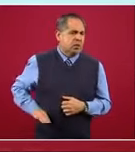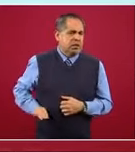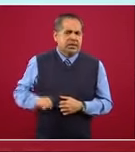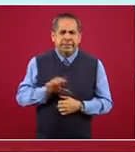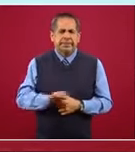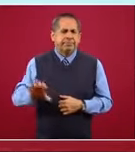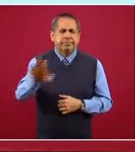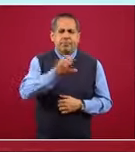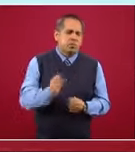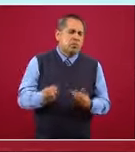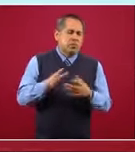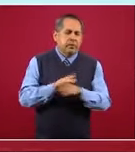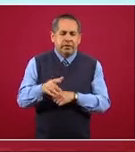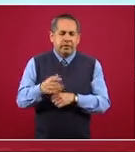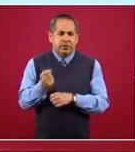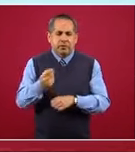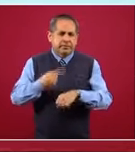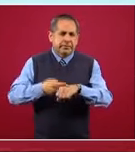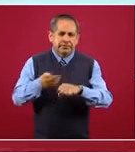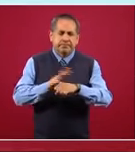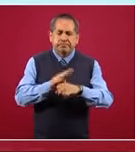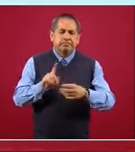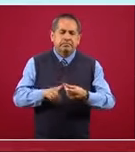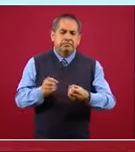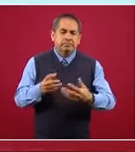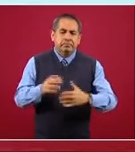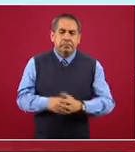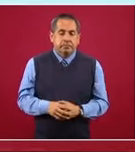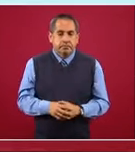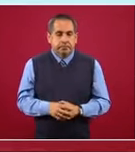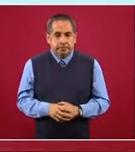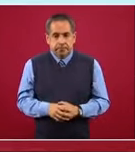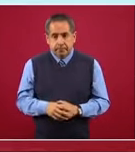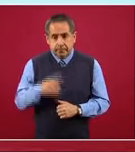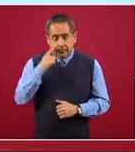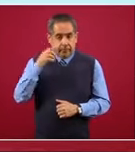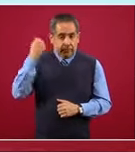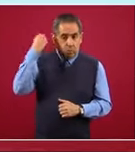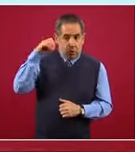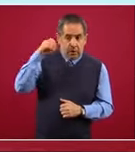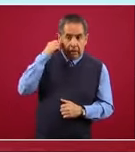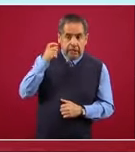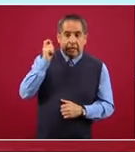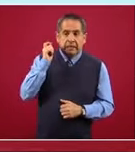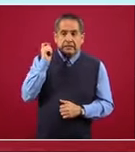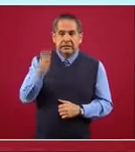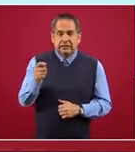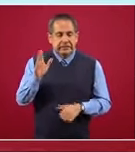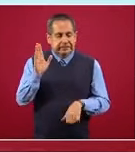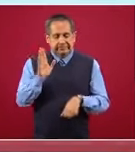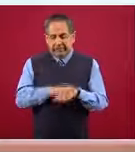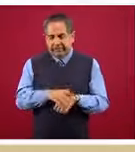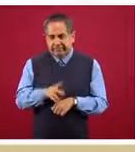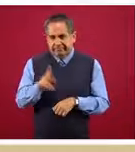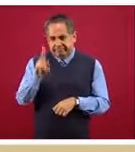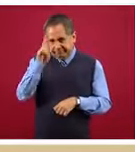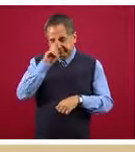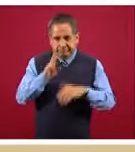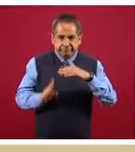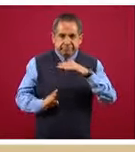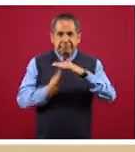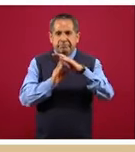contribuido a estos cambios. La siguiente diapositiva. Bien, definitivamente Oaxaca fue el que alcanzó